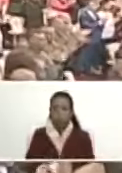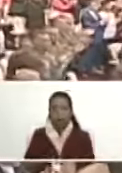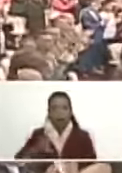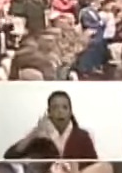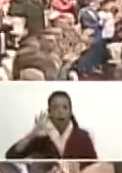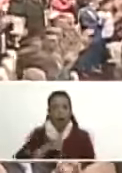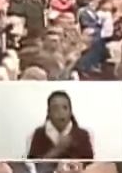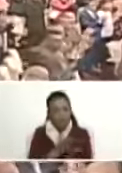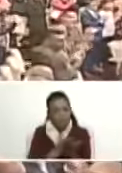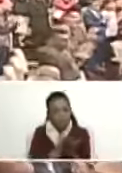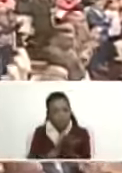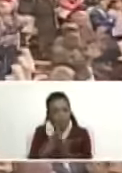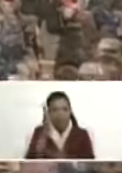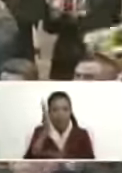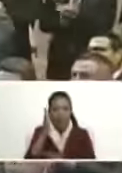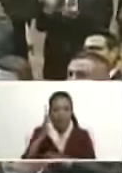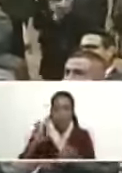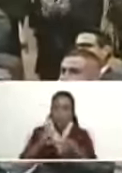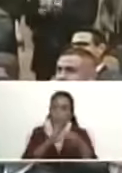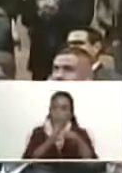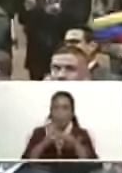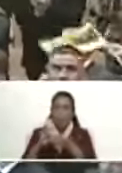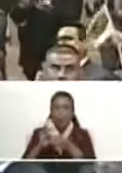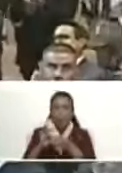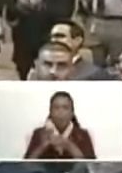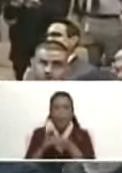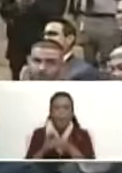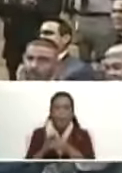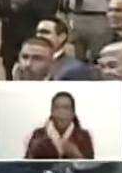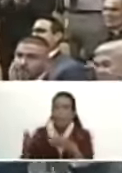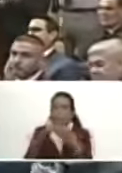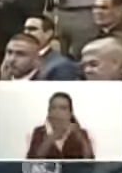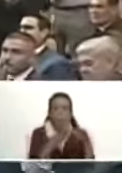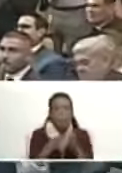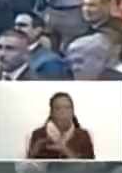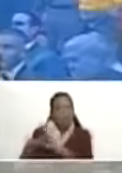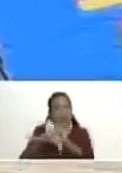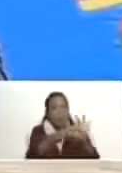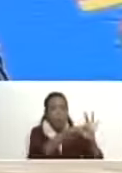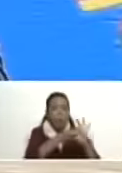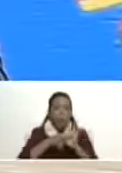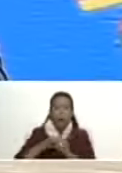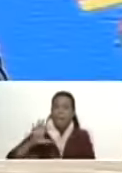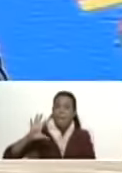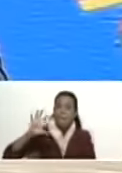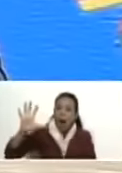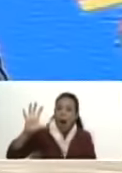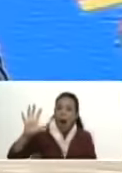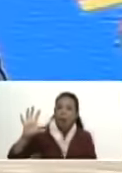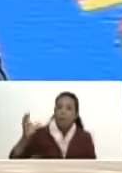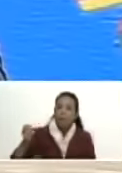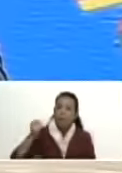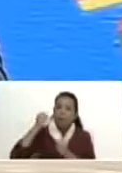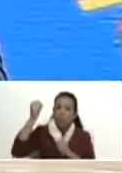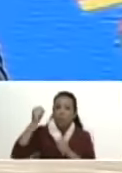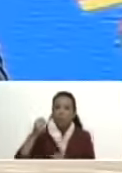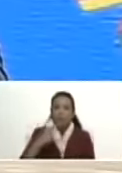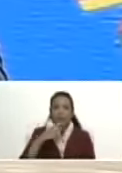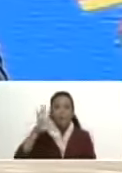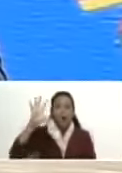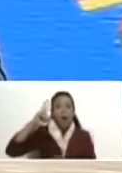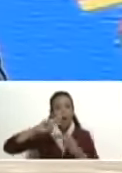patria. Unámonos por encima de las diferencias y nuestra patria será grande. ¡Que viva la